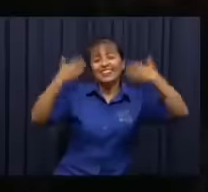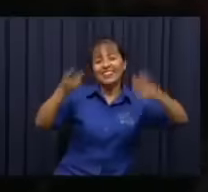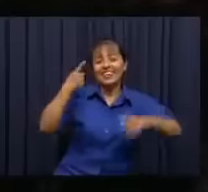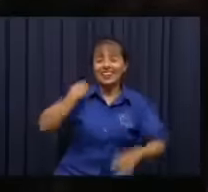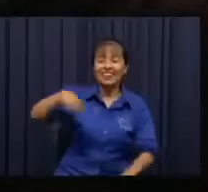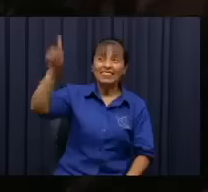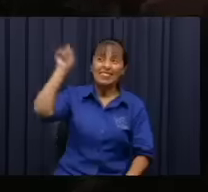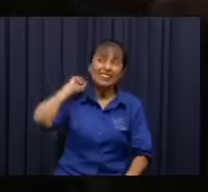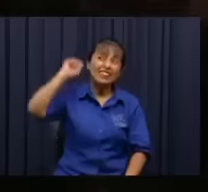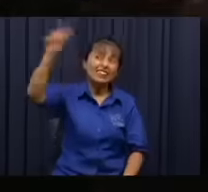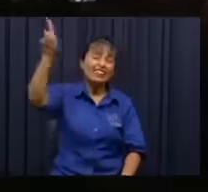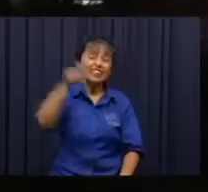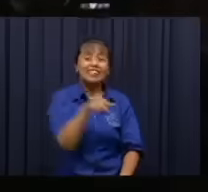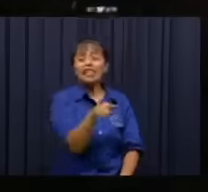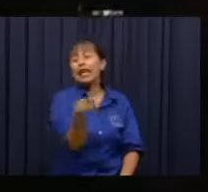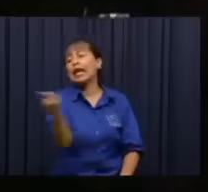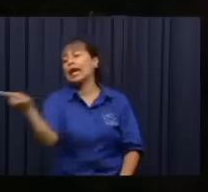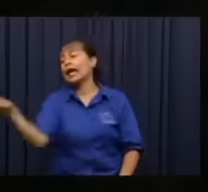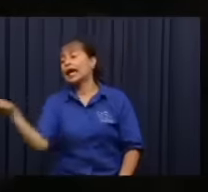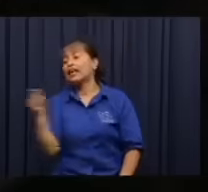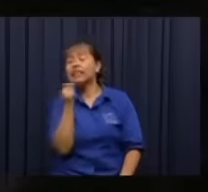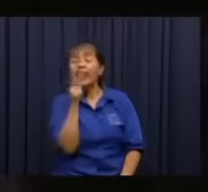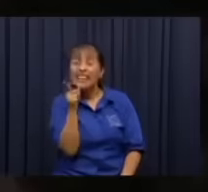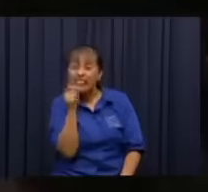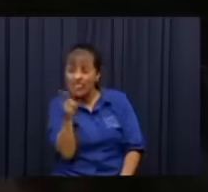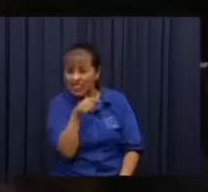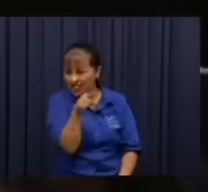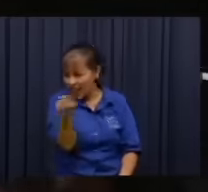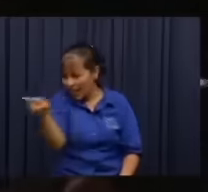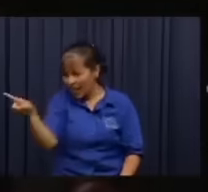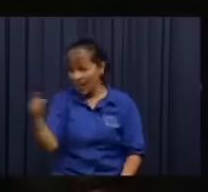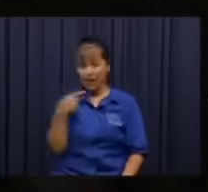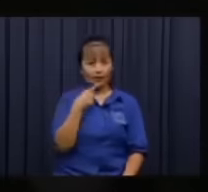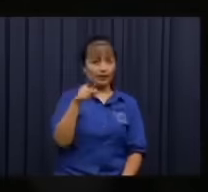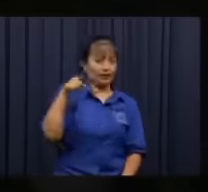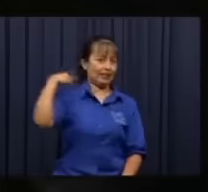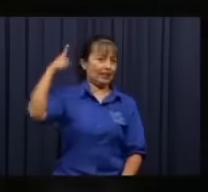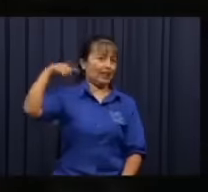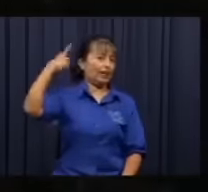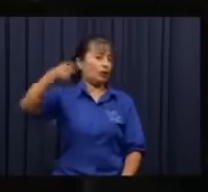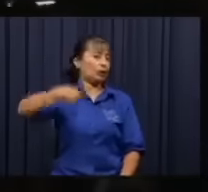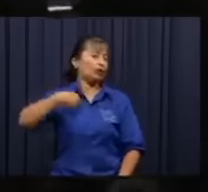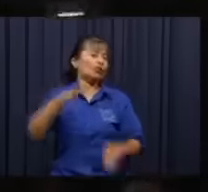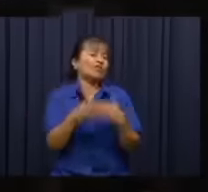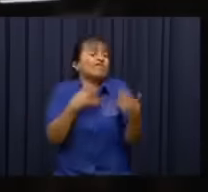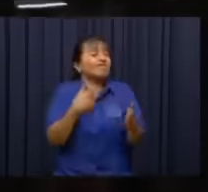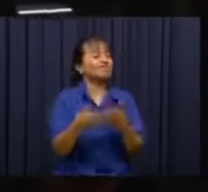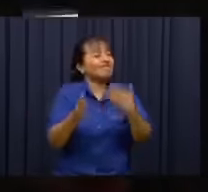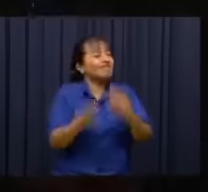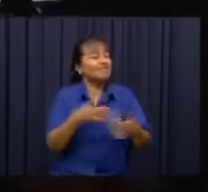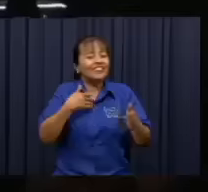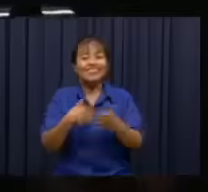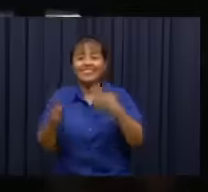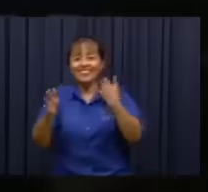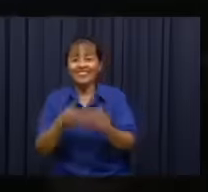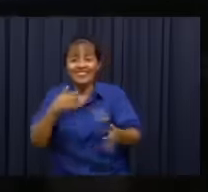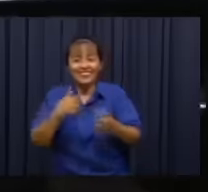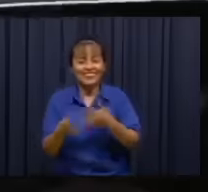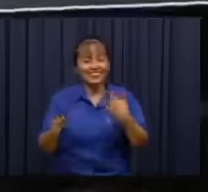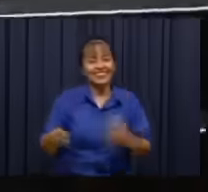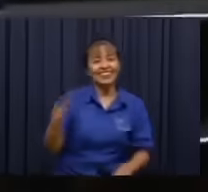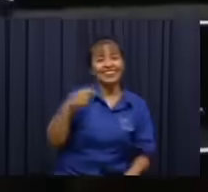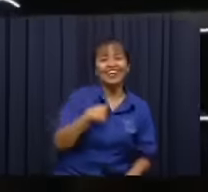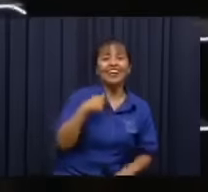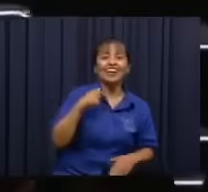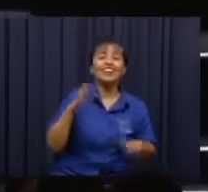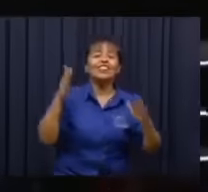Lo hago solo para ti. Que me importa que critiquen, que no entiendan, que estoy